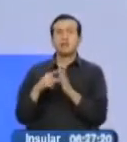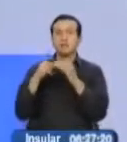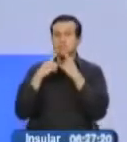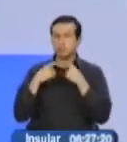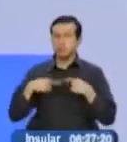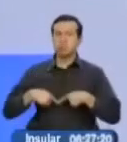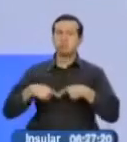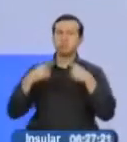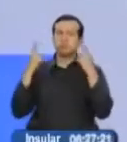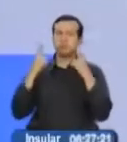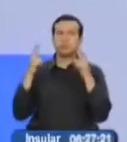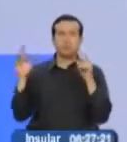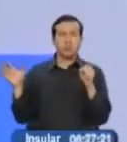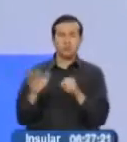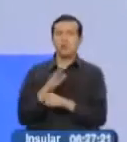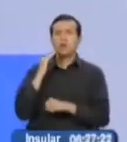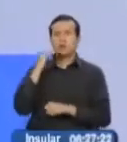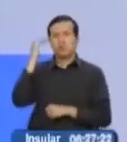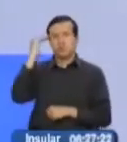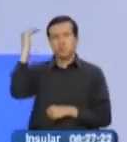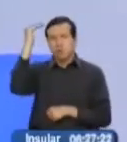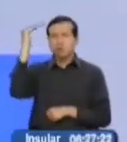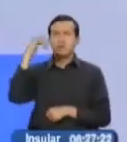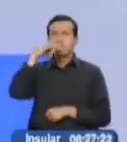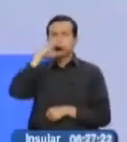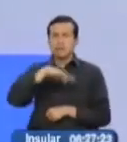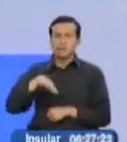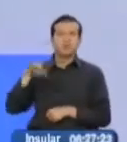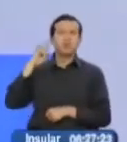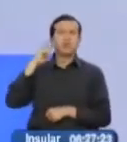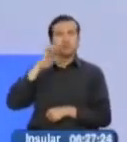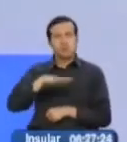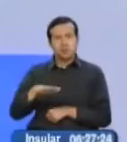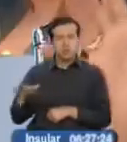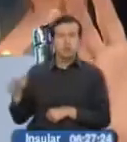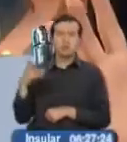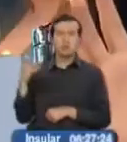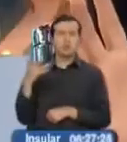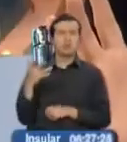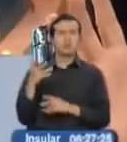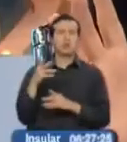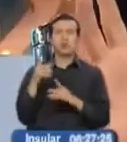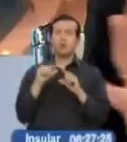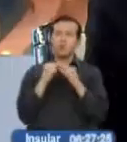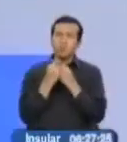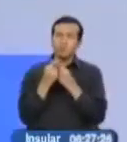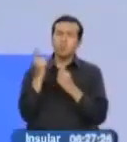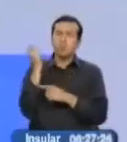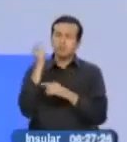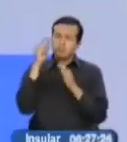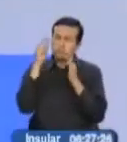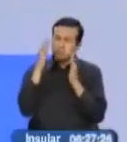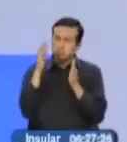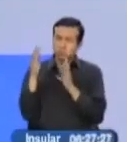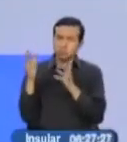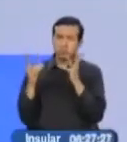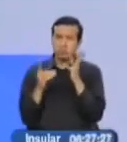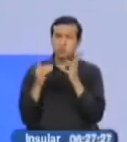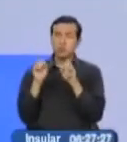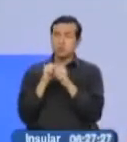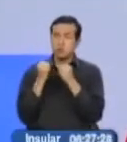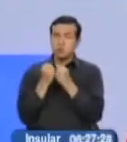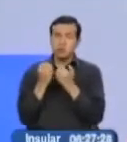declaración realmente adultos mayores, con los niños y las niñas, espacios seguros, sectores vulnerados de la